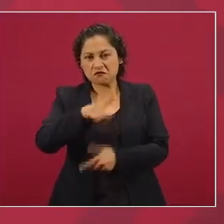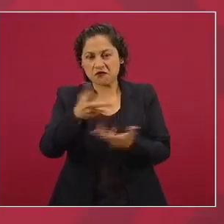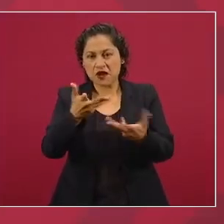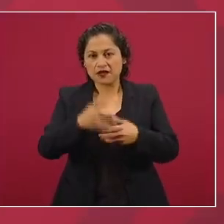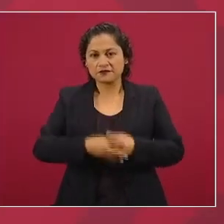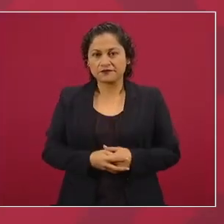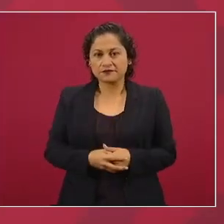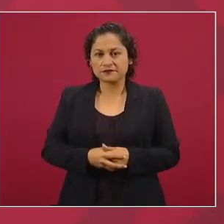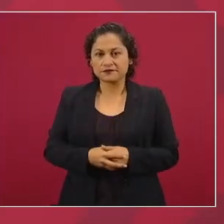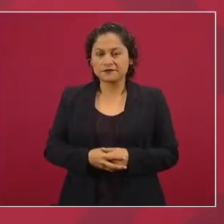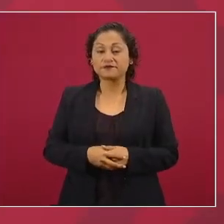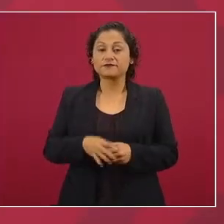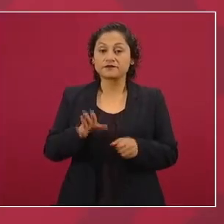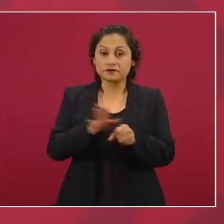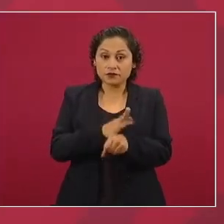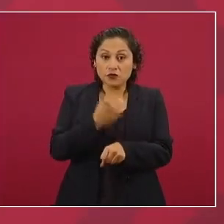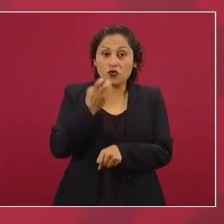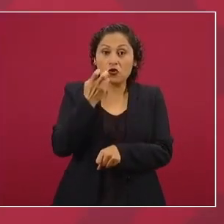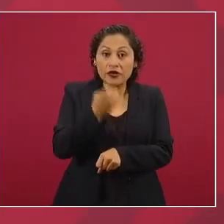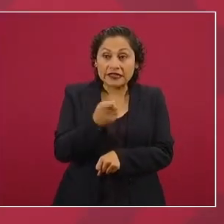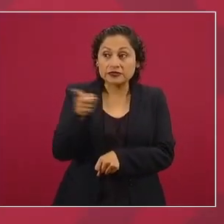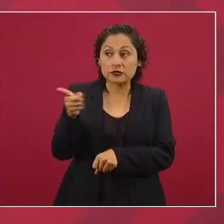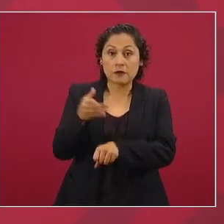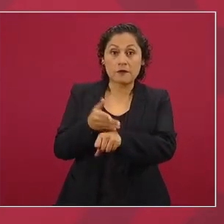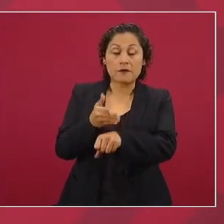Y de ahí viene la frase de Gustavo Madero: